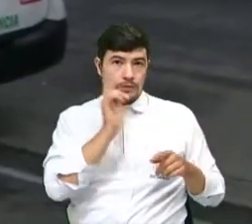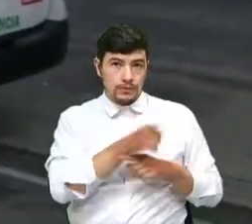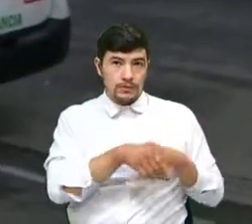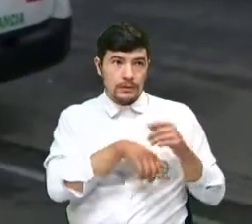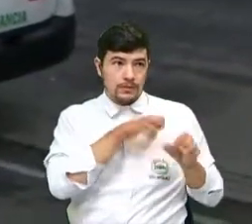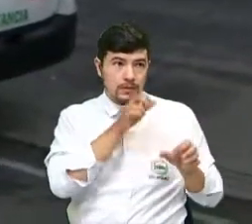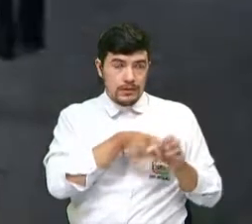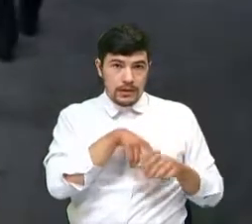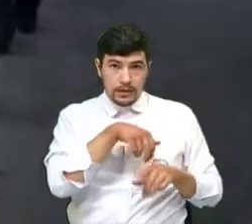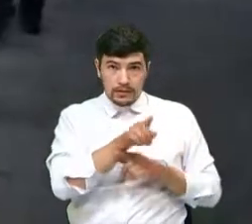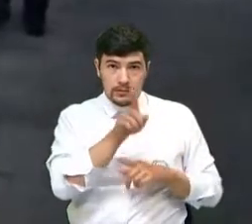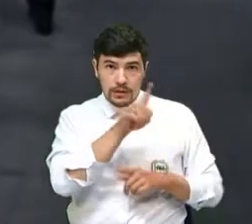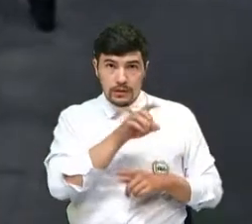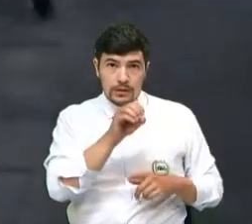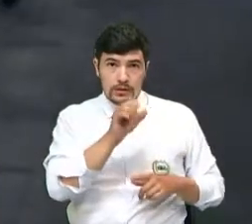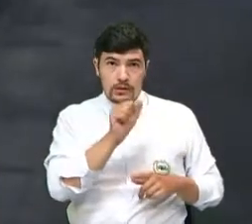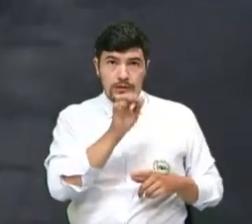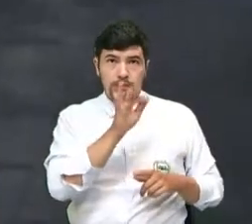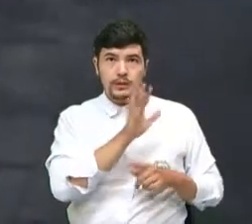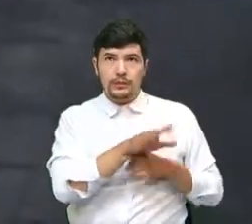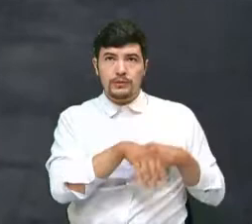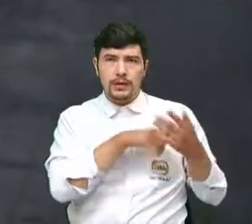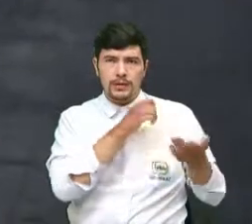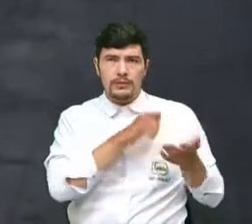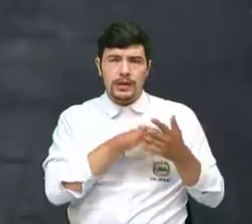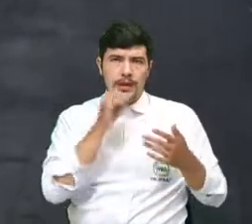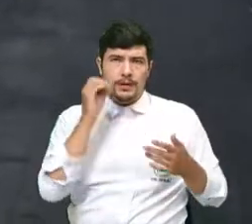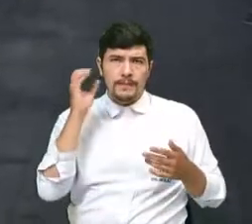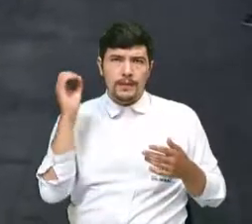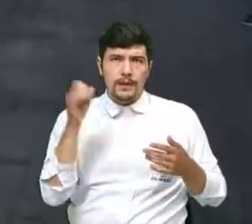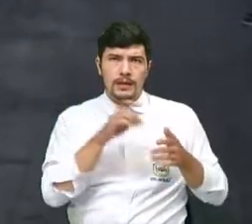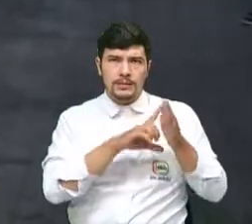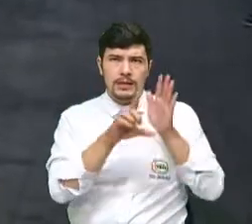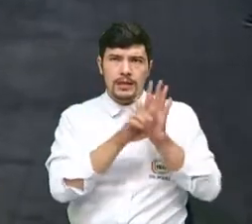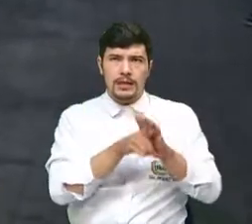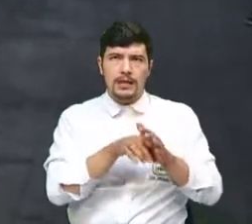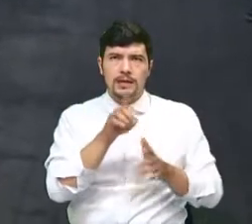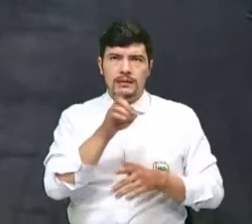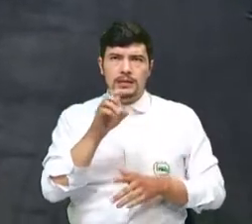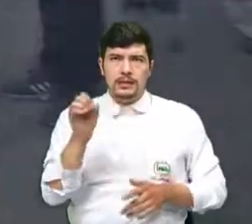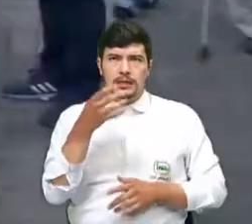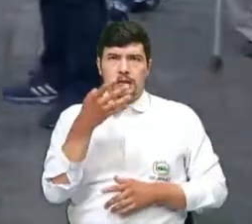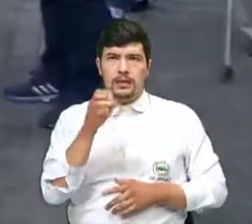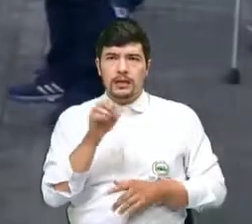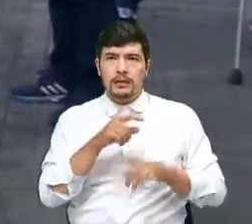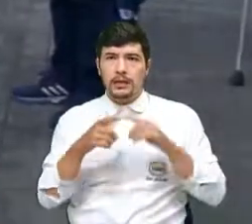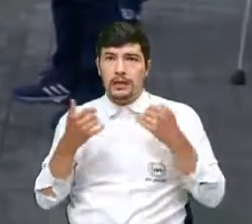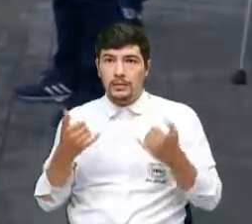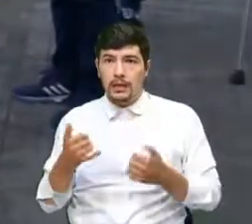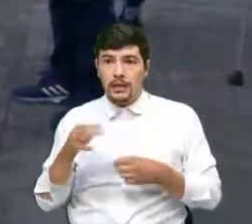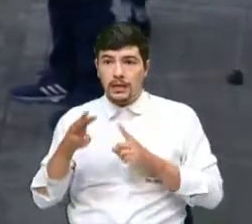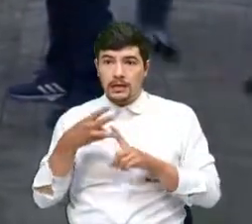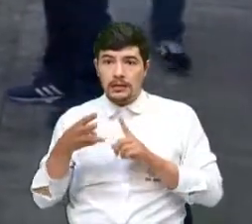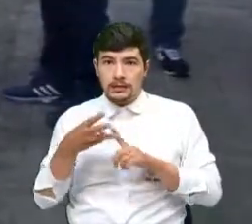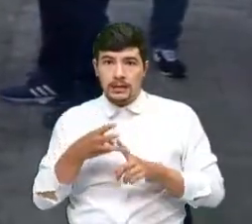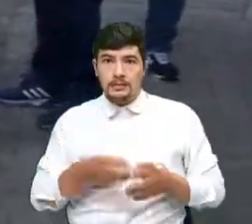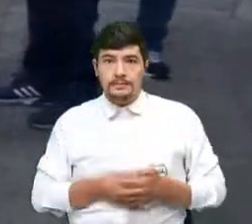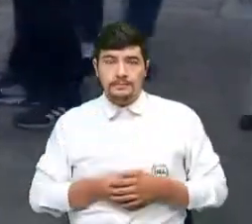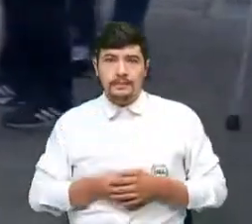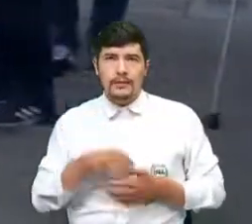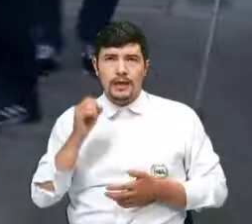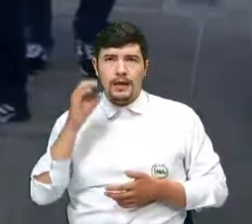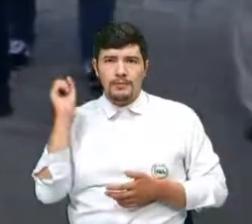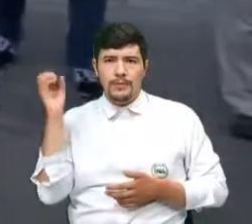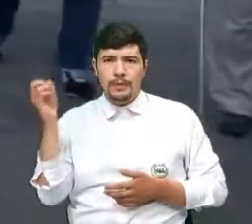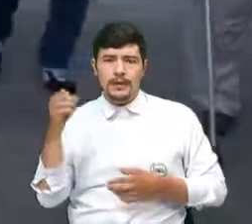hubiera traído y el SOAT le paga la ambulancia legal, un 60-40. Ahora, la tercera es que encontramos